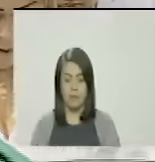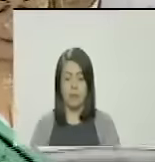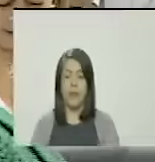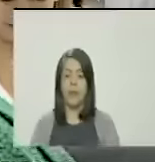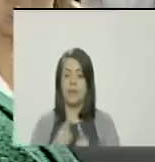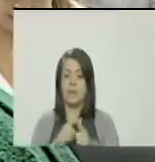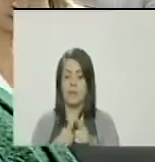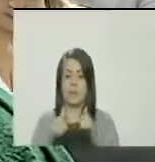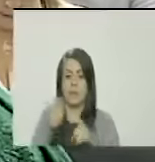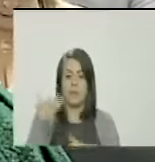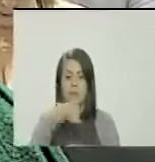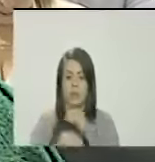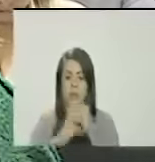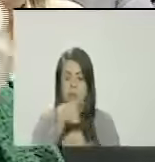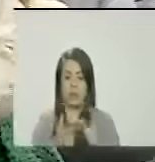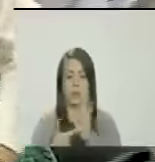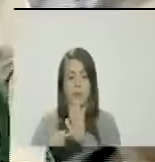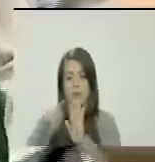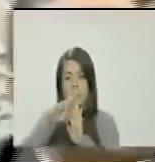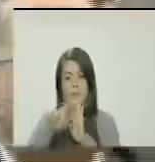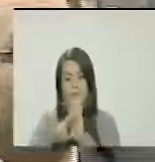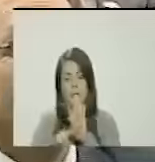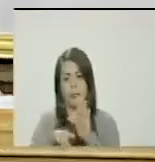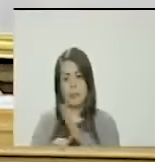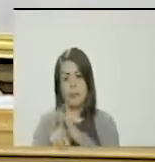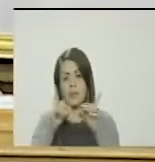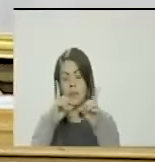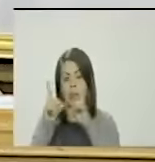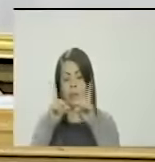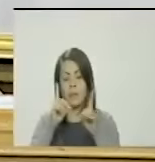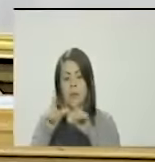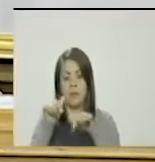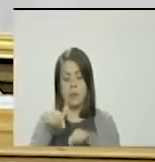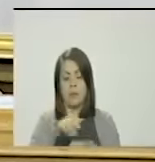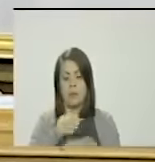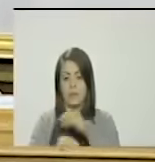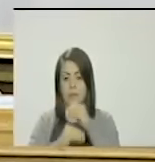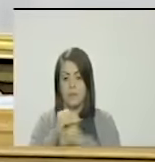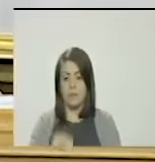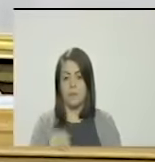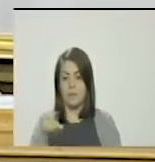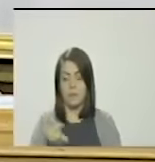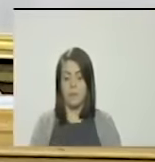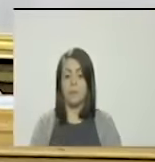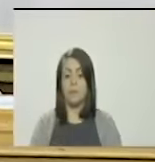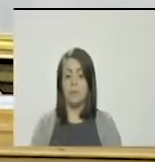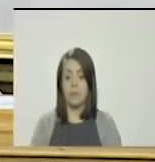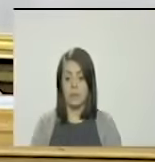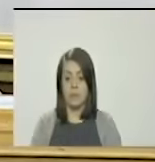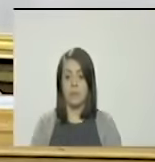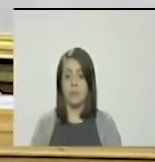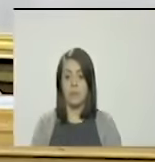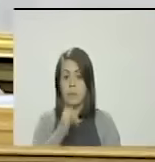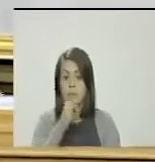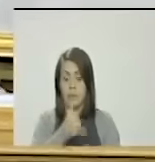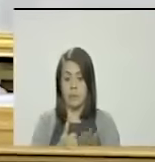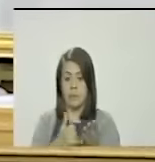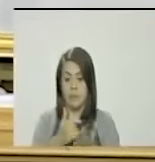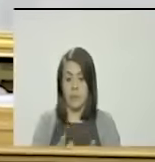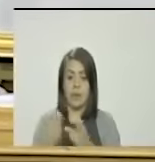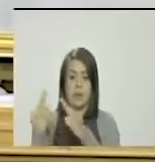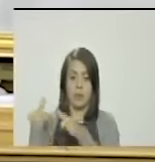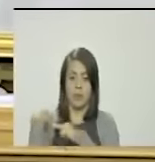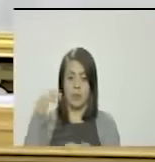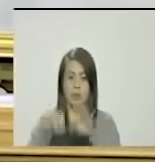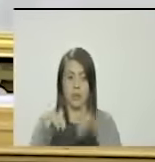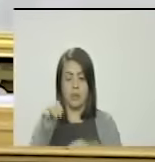Vamos entonces, según lo que está establecido en el Reglamento Interior y Debate, a hacer las correspondientes postulaciones para los cargos